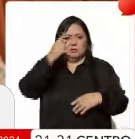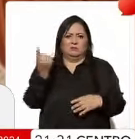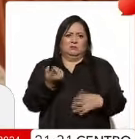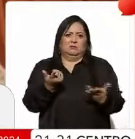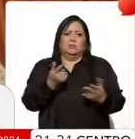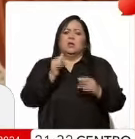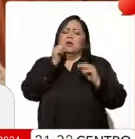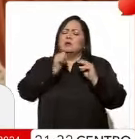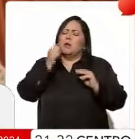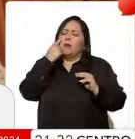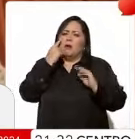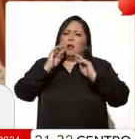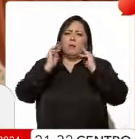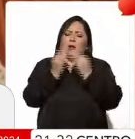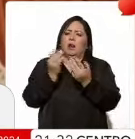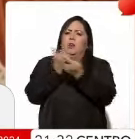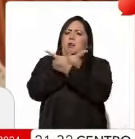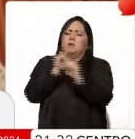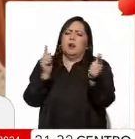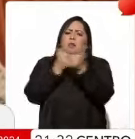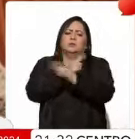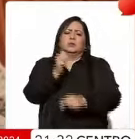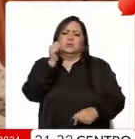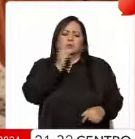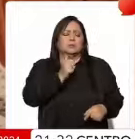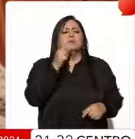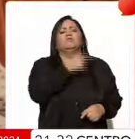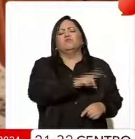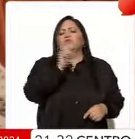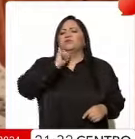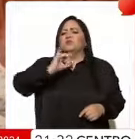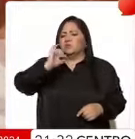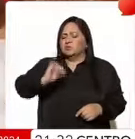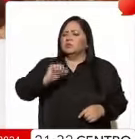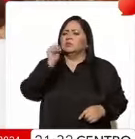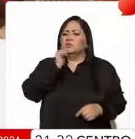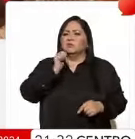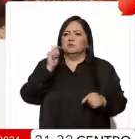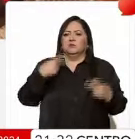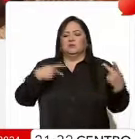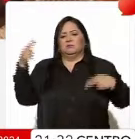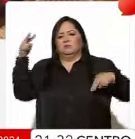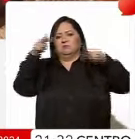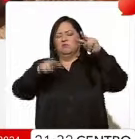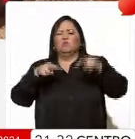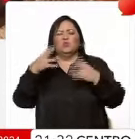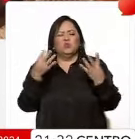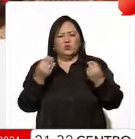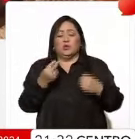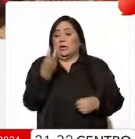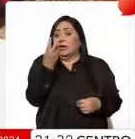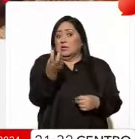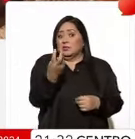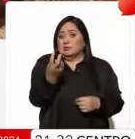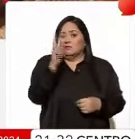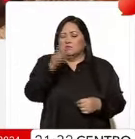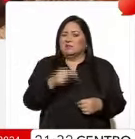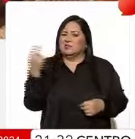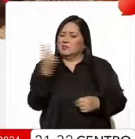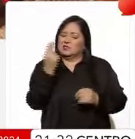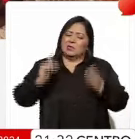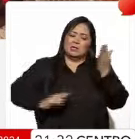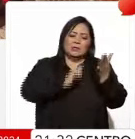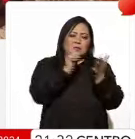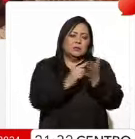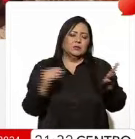siempre al delincuente. Pues sí, parte de lo que ha puesto en el foco de atención de la población justamente esta necesidad de